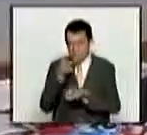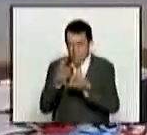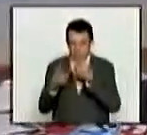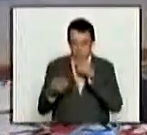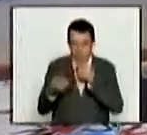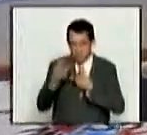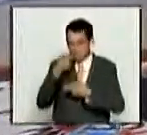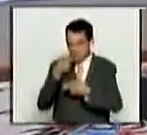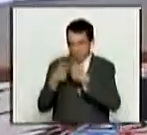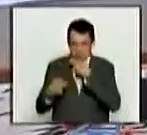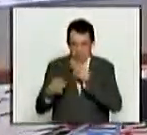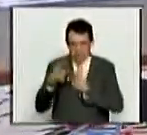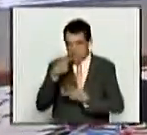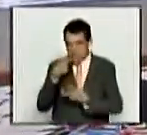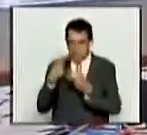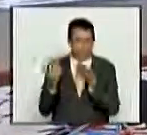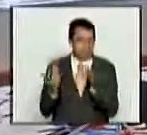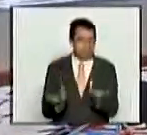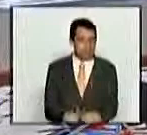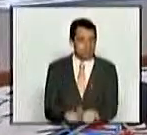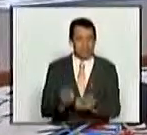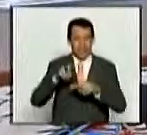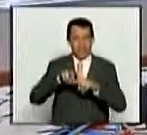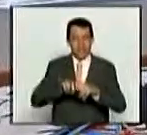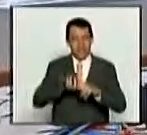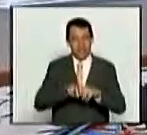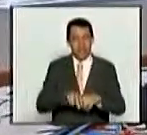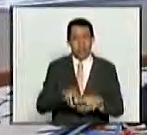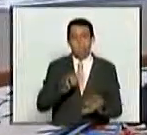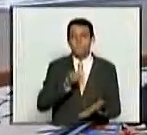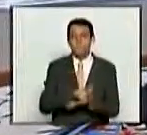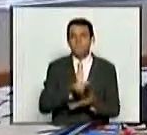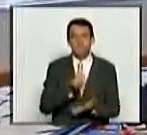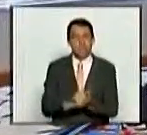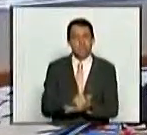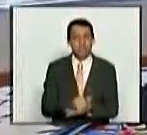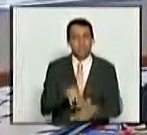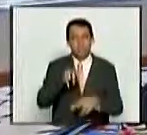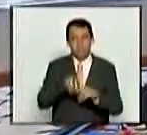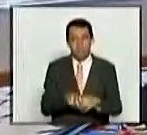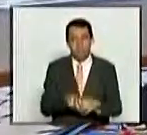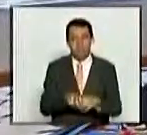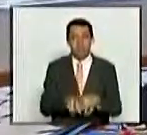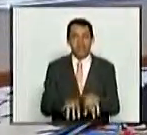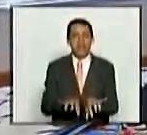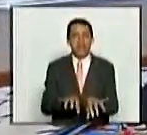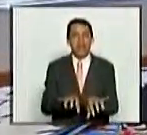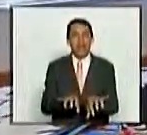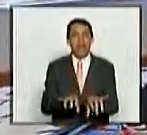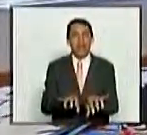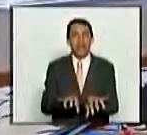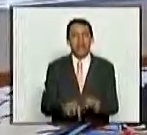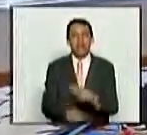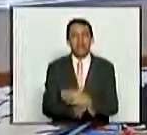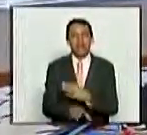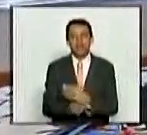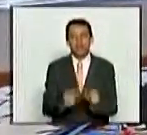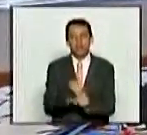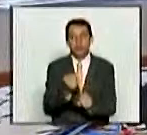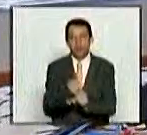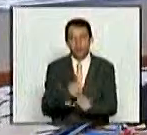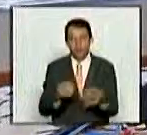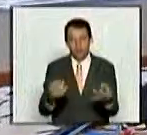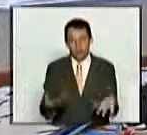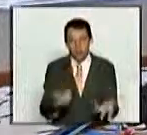tradicionales, pero ellos no corrigen posturas, ellos son calmantes. Y a veces el paciente lo que está buscando es un